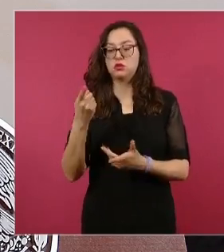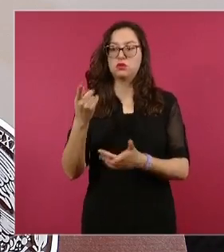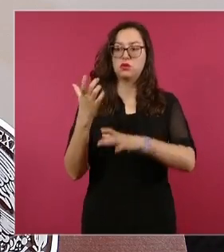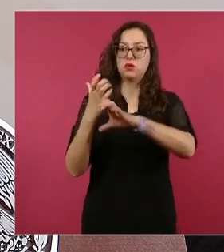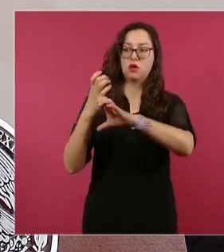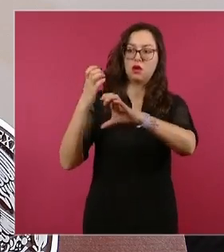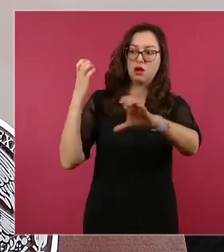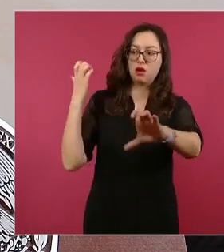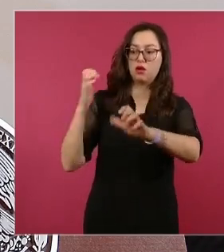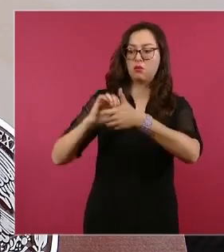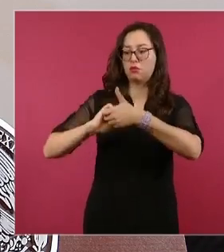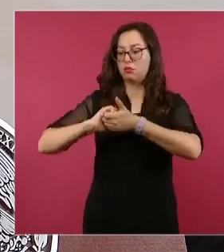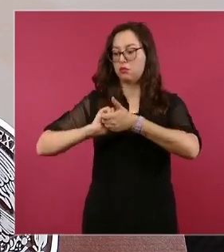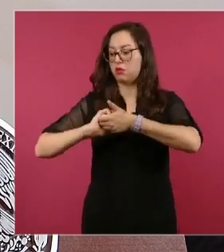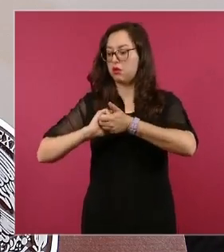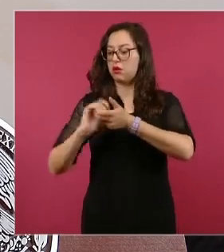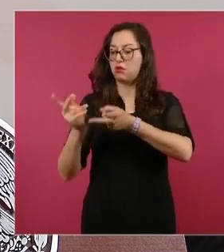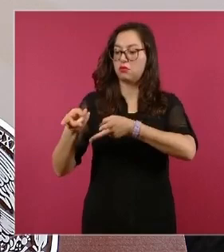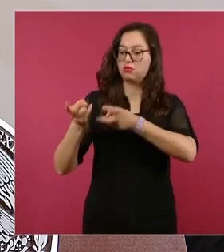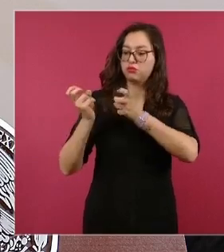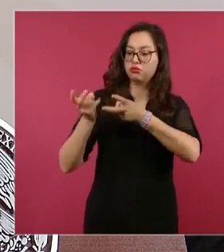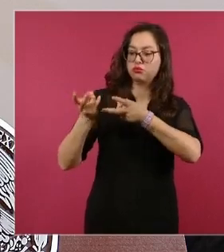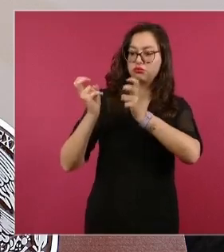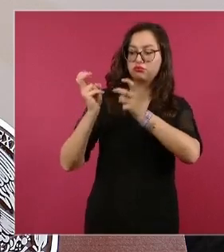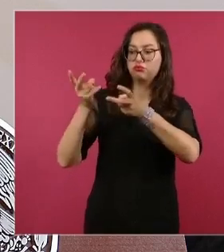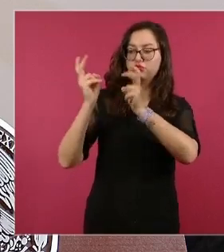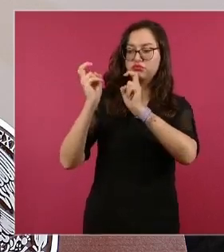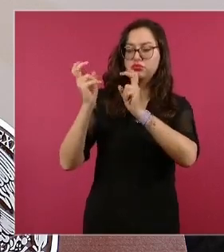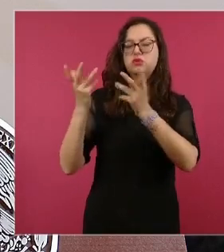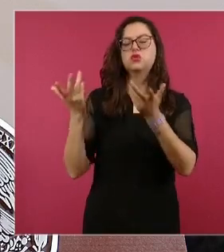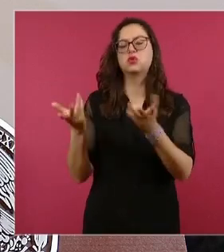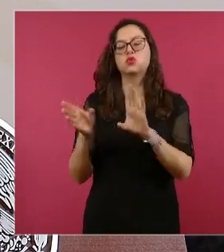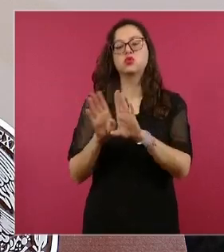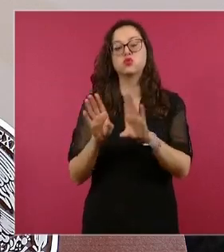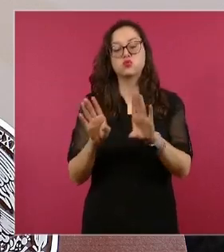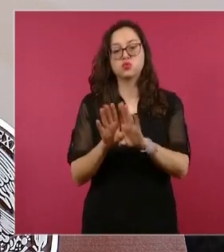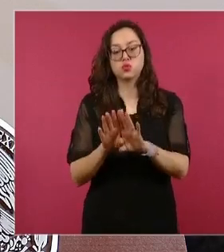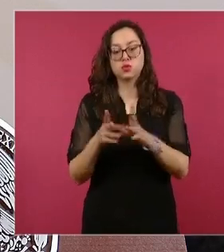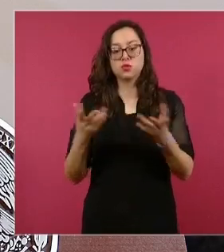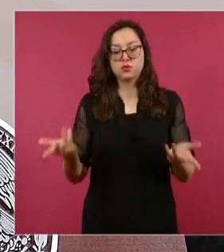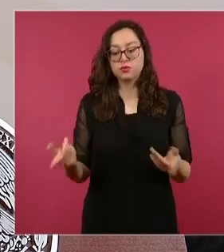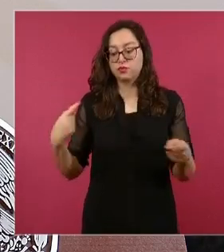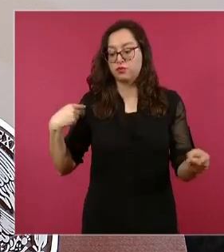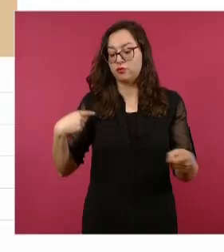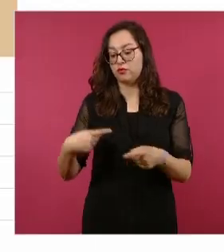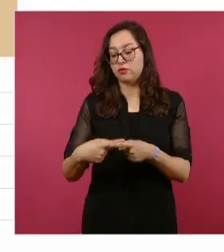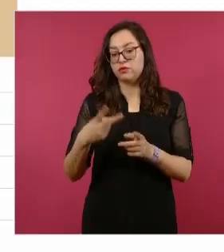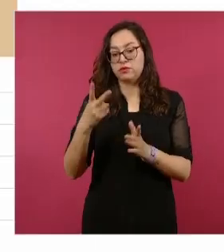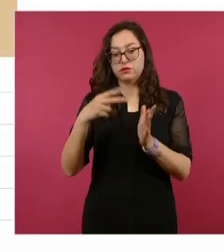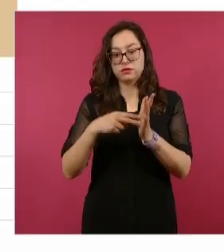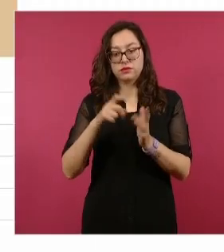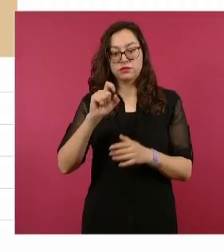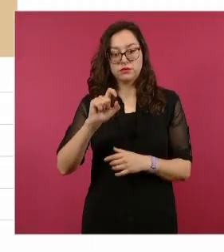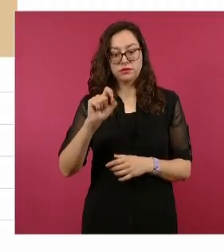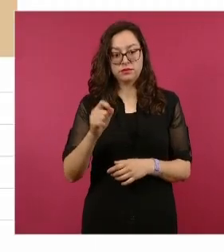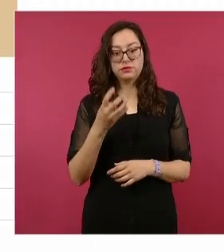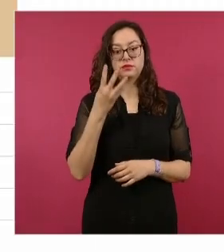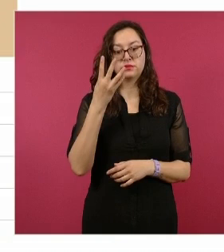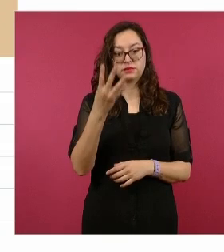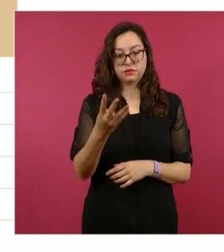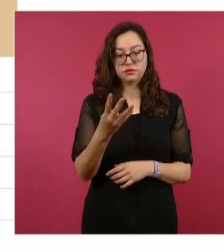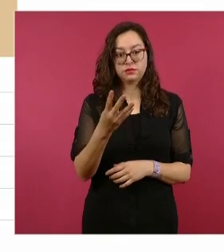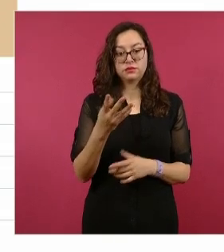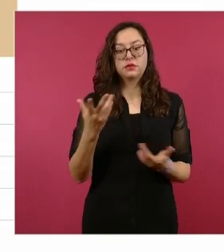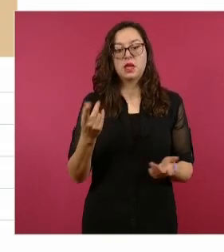del Sistema Nacional de Seguridad Pública, en el primer trimestre del 2024 se registraron un total de 1,380